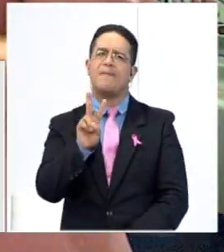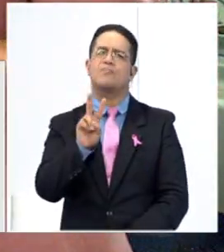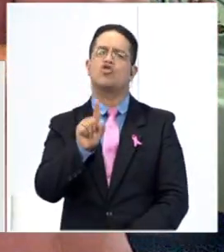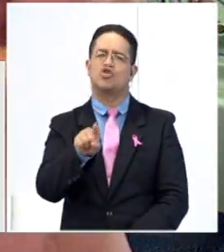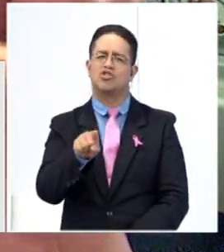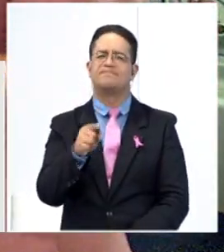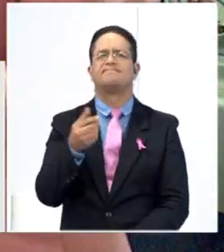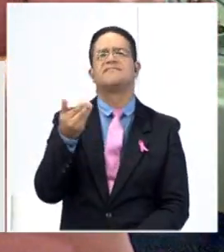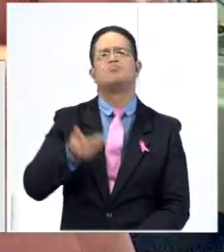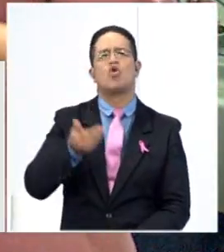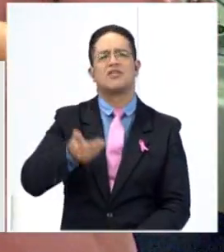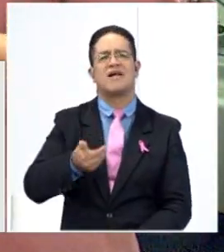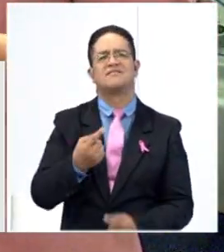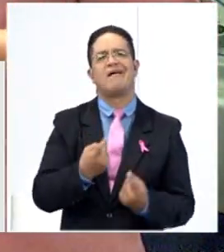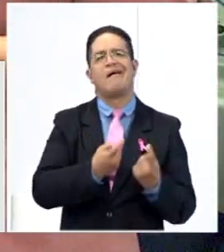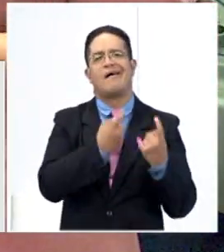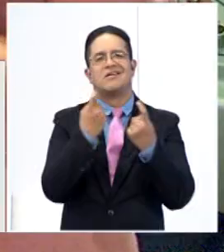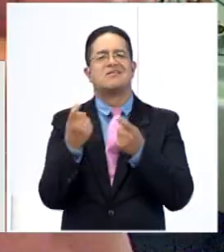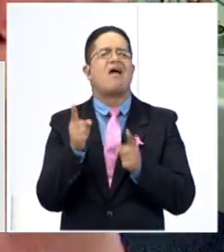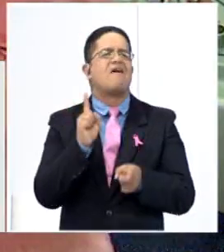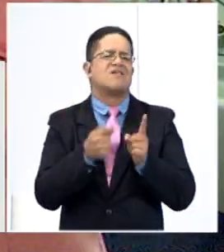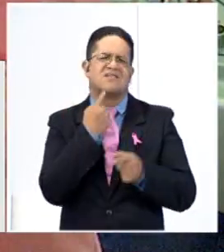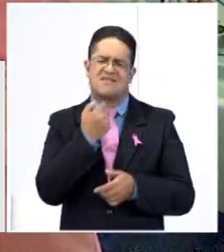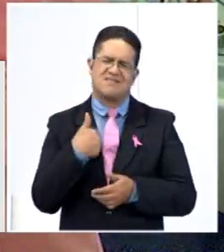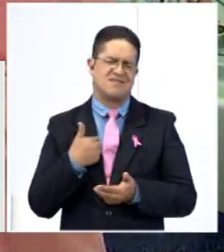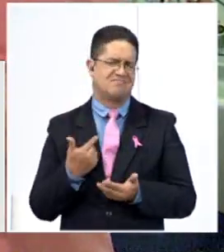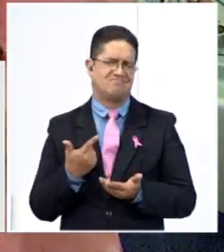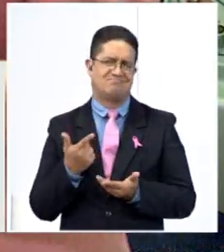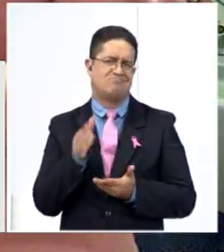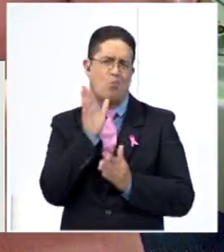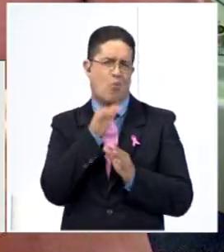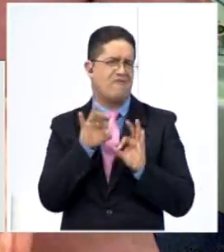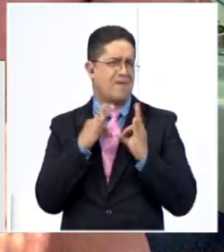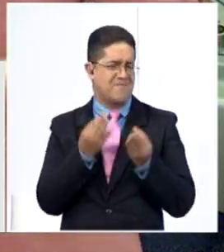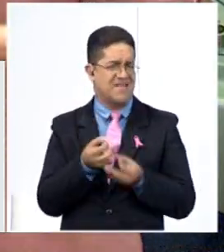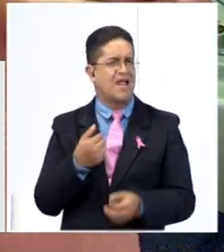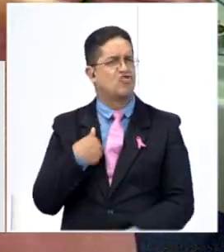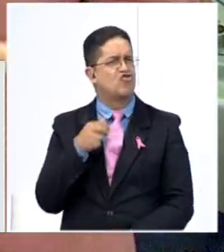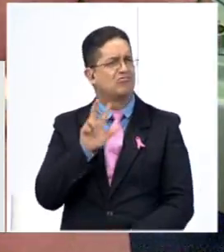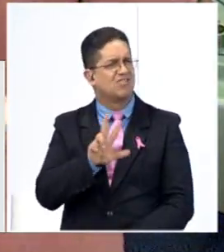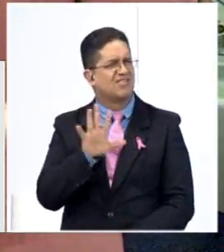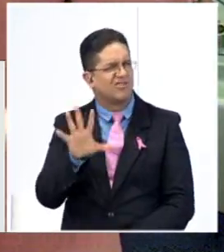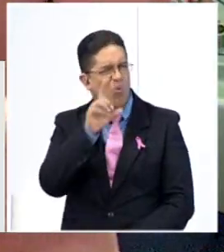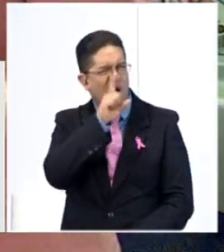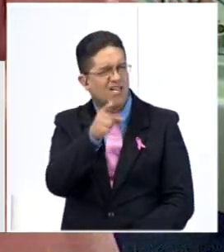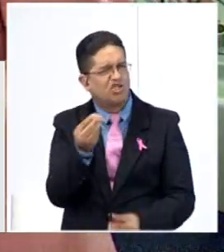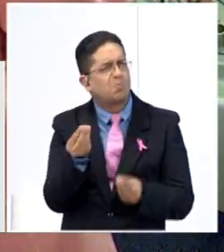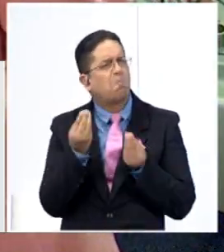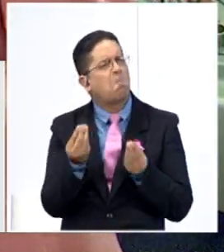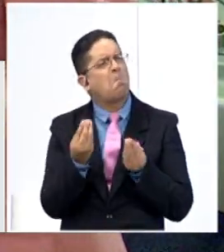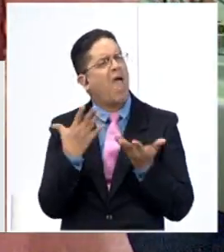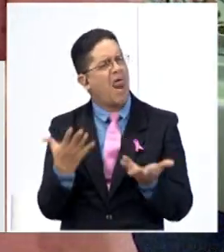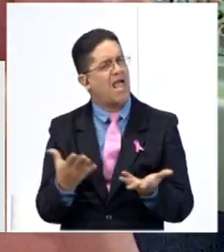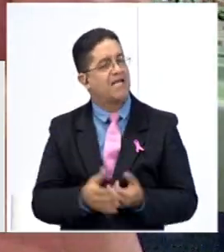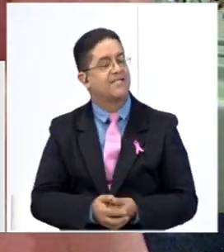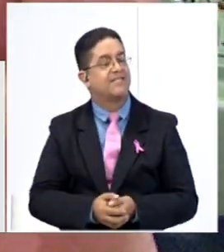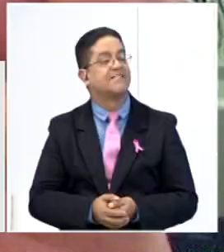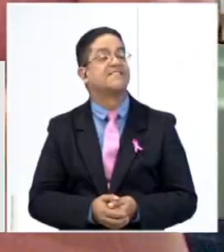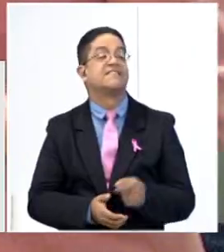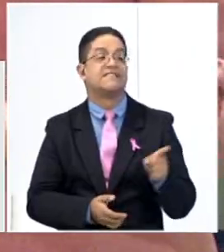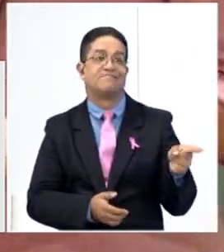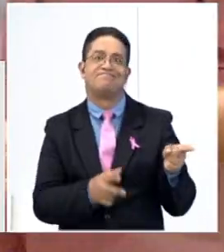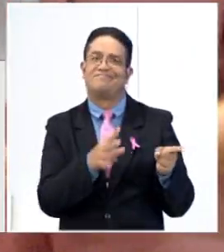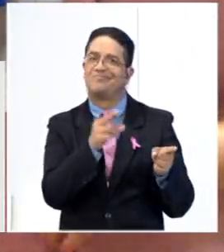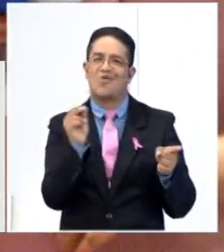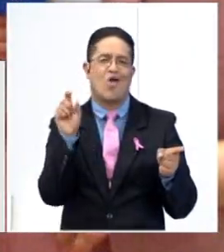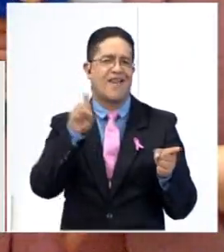por eso es importante realizarlo. A veces dicen, pero es que yo no tengo antecedente, tengo 35 años, ¿para qué me lo voy a hacer? Bueno, no es